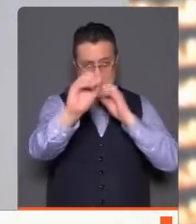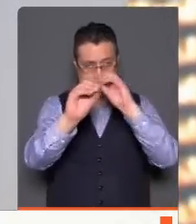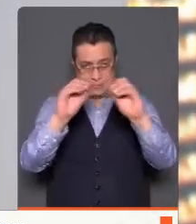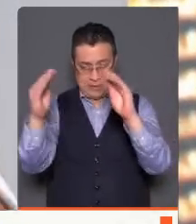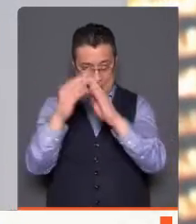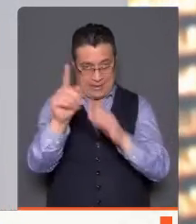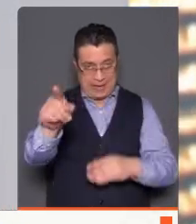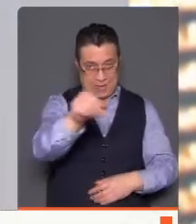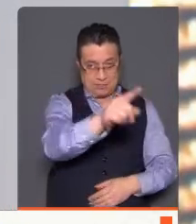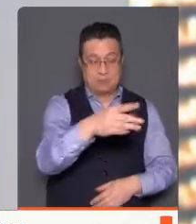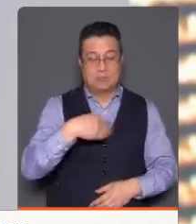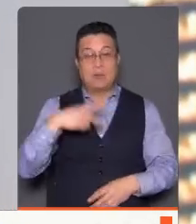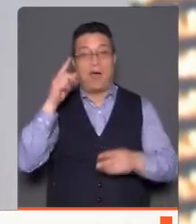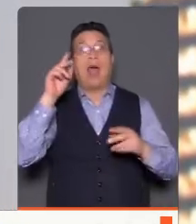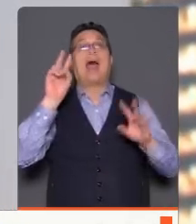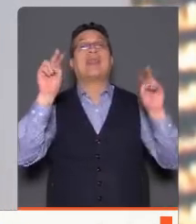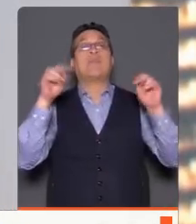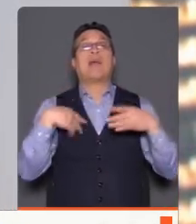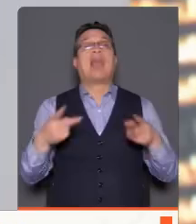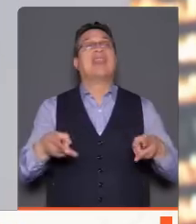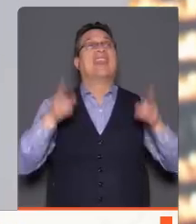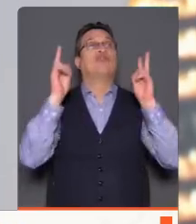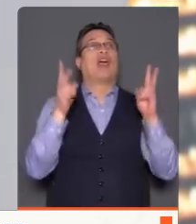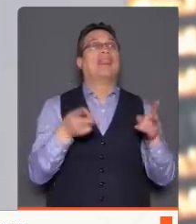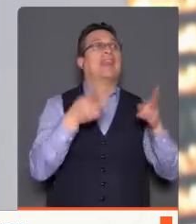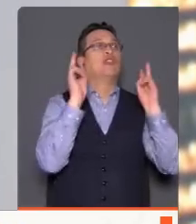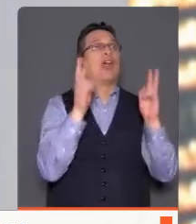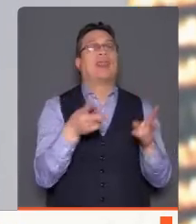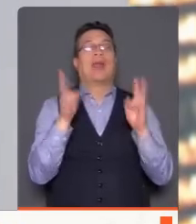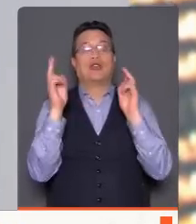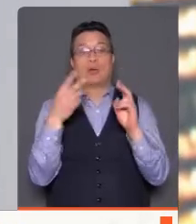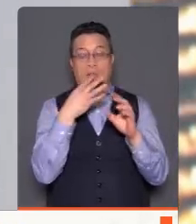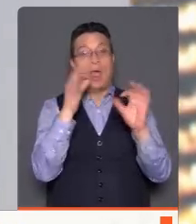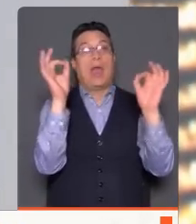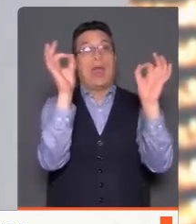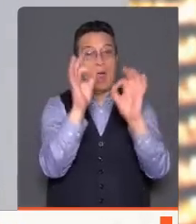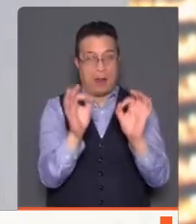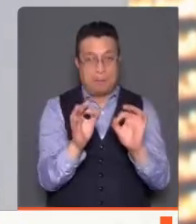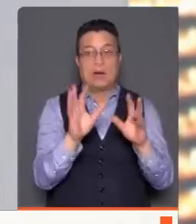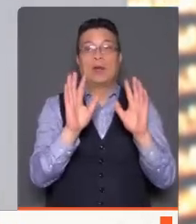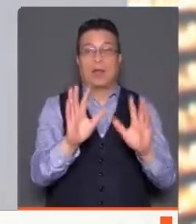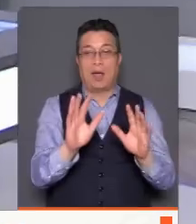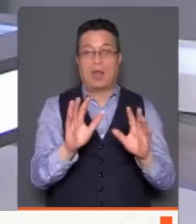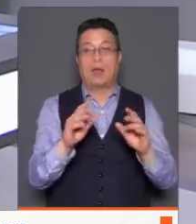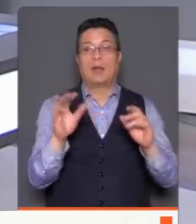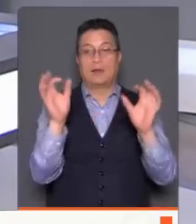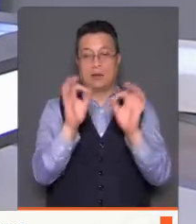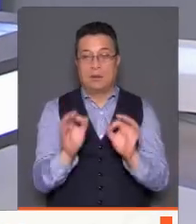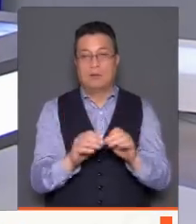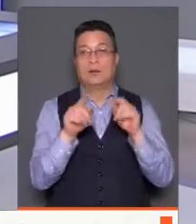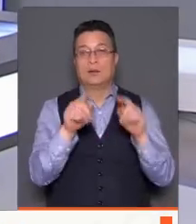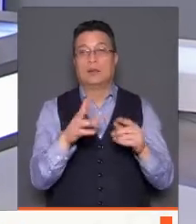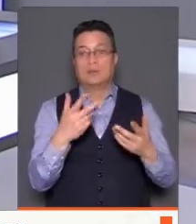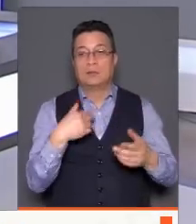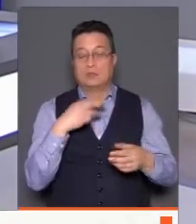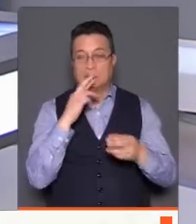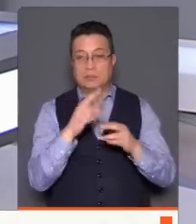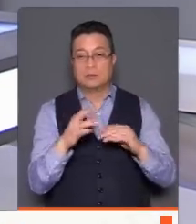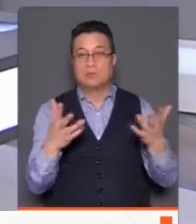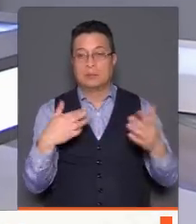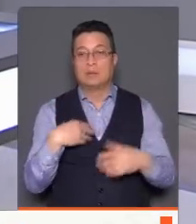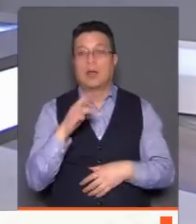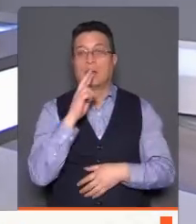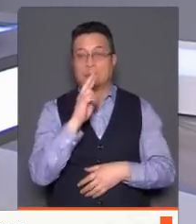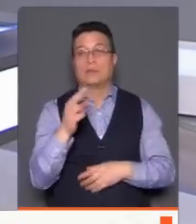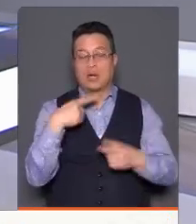se habla de los famosos derechos. Pero resulta que no se le explica a la gente, por ejemplo, pero estamos hablando en la de la salud, Contraloría, pero para que yo pueda responder. Sí, que responda a la